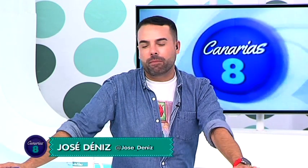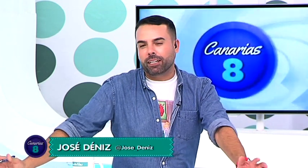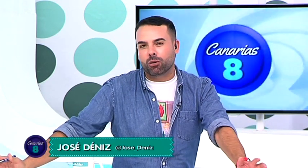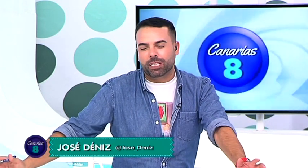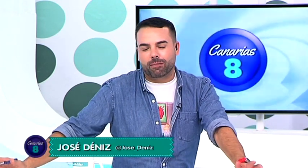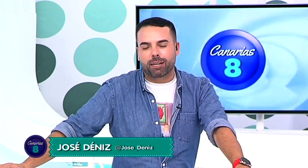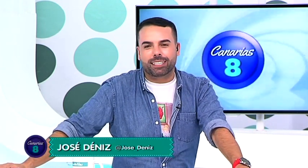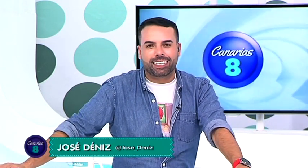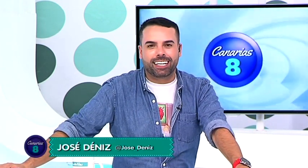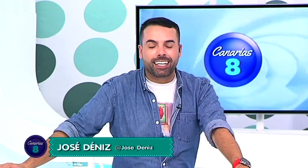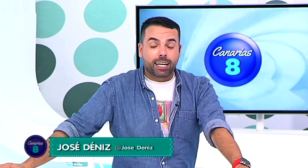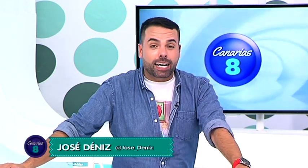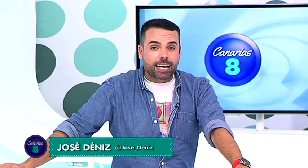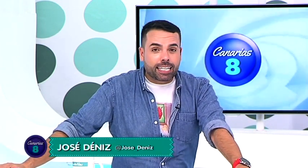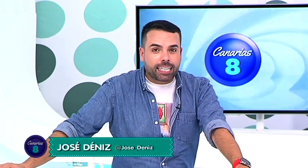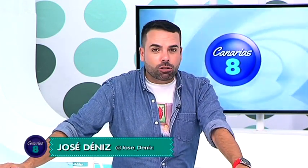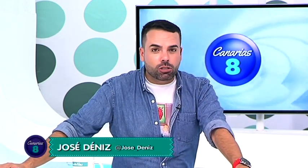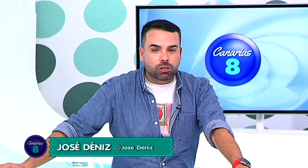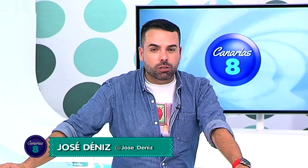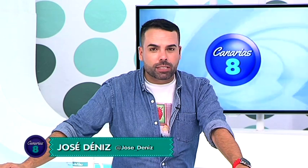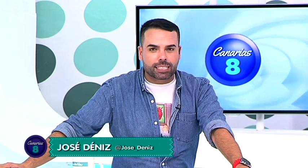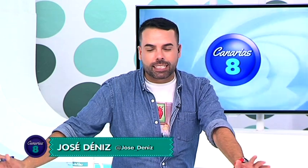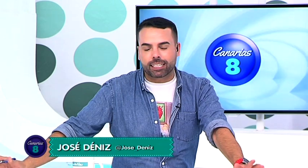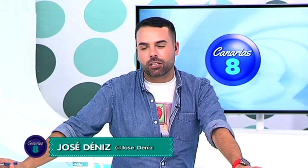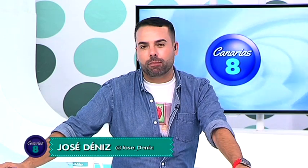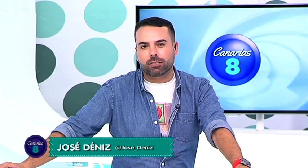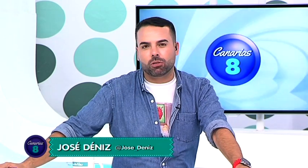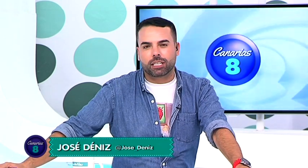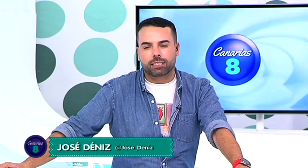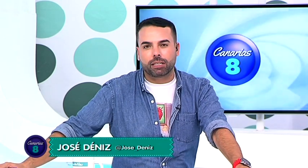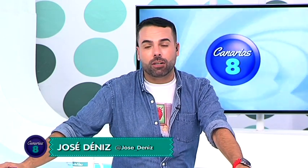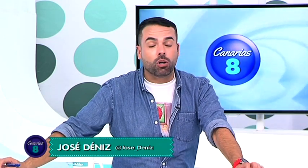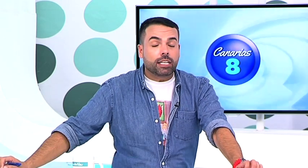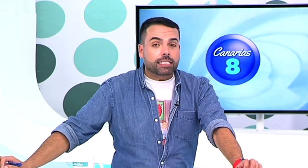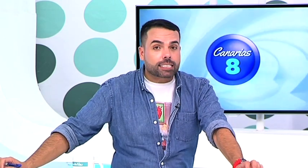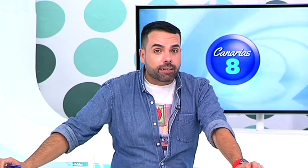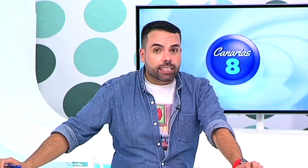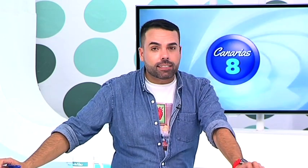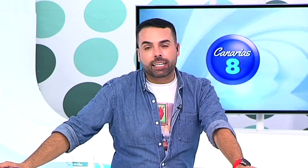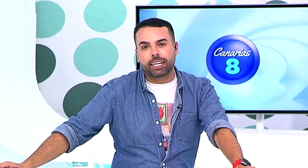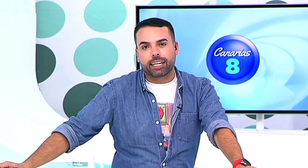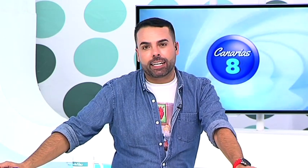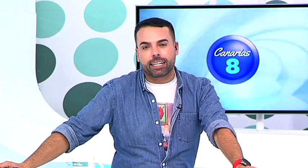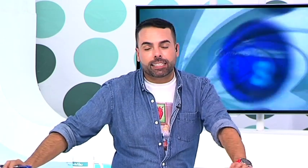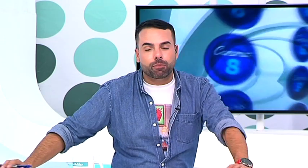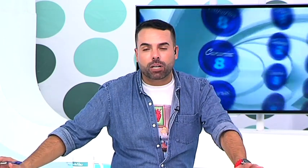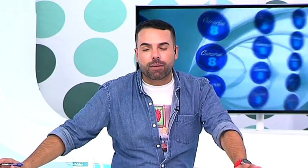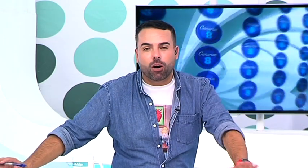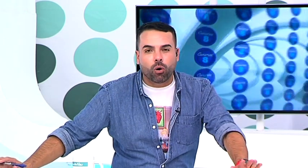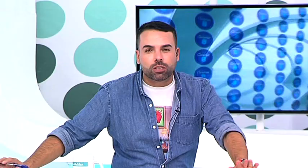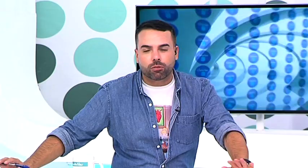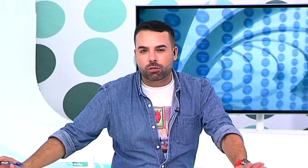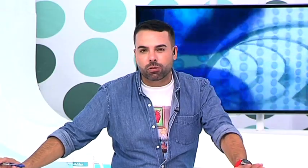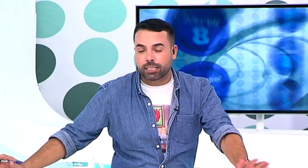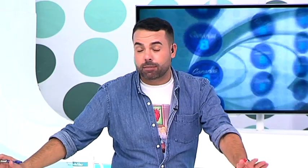¿cómo están? Bienvenidos una semana más a Canarias 8, nuestra señal regional para todo el archipiélago. Saben que en este programa